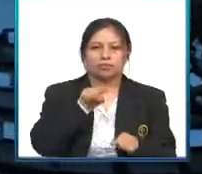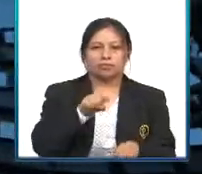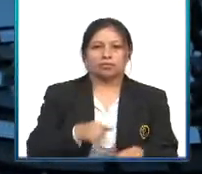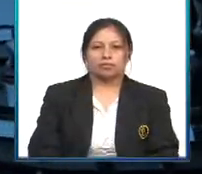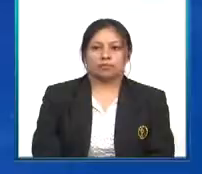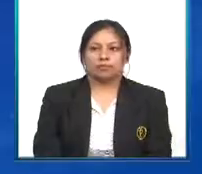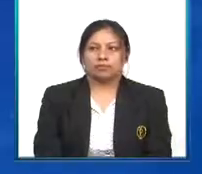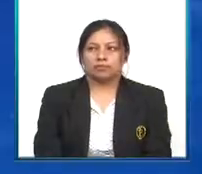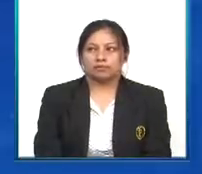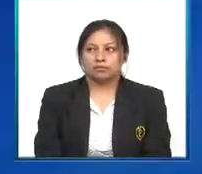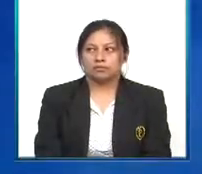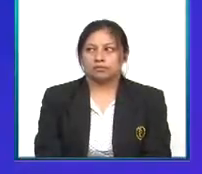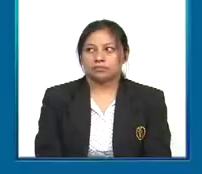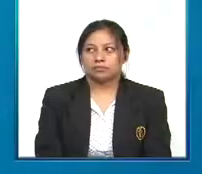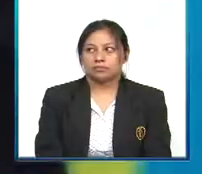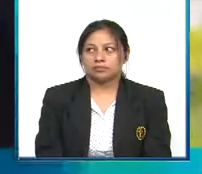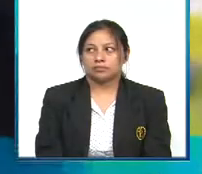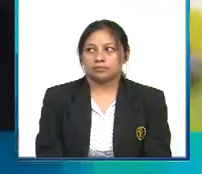para usted.